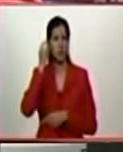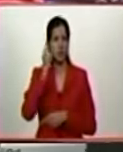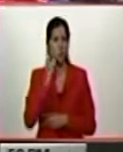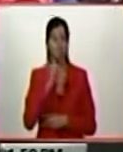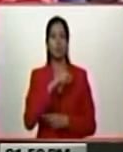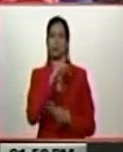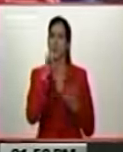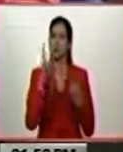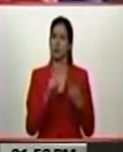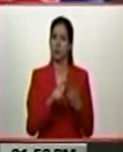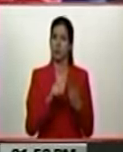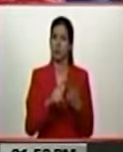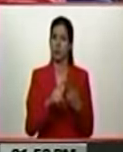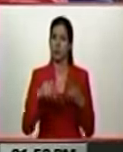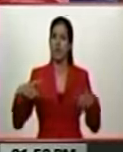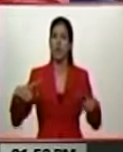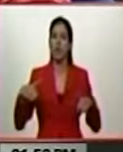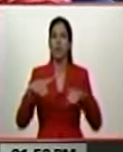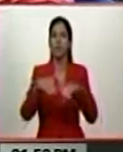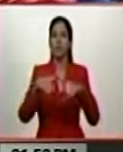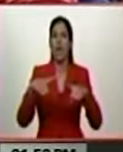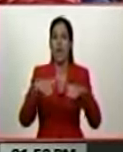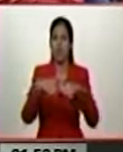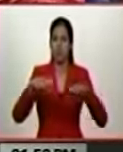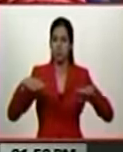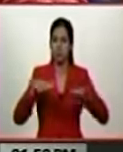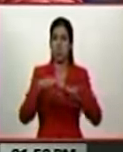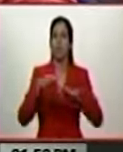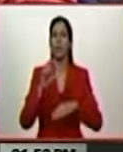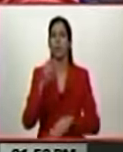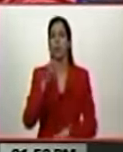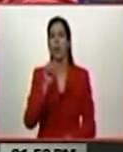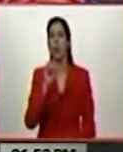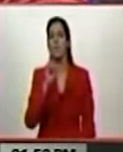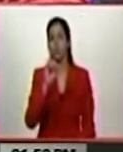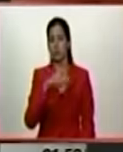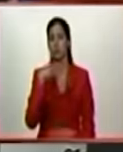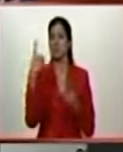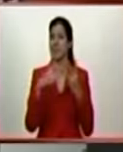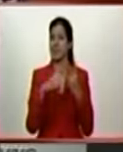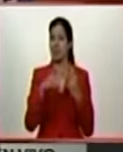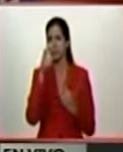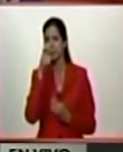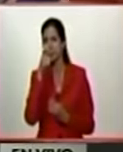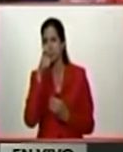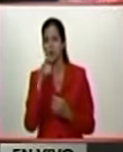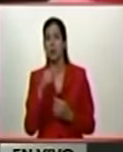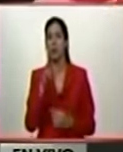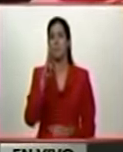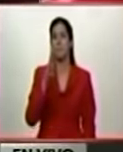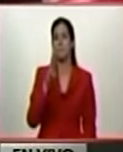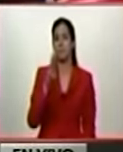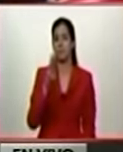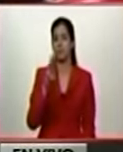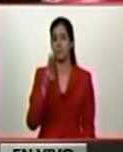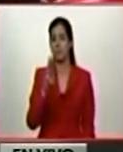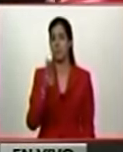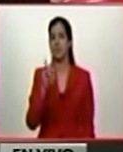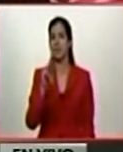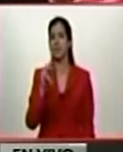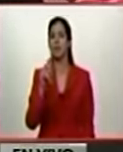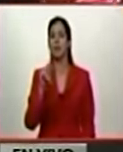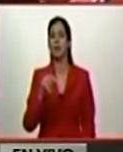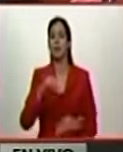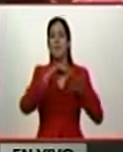Vamos a tener en la encrucijada del Guapo, en la troncal 9 y en el peaje de Playa Pintada, ya en los